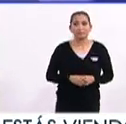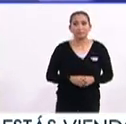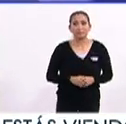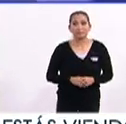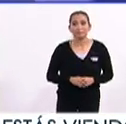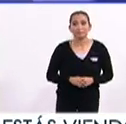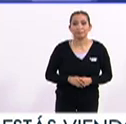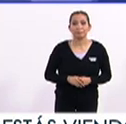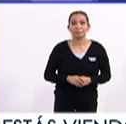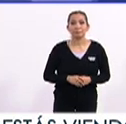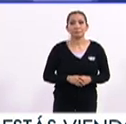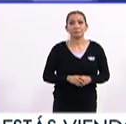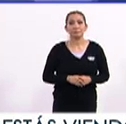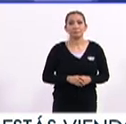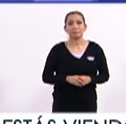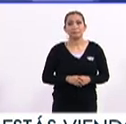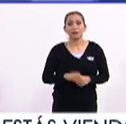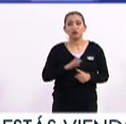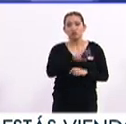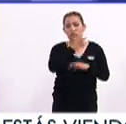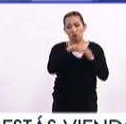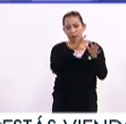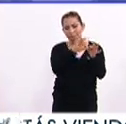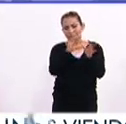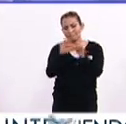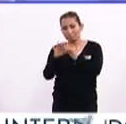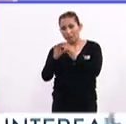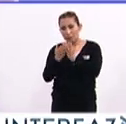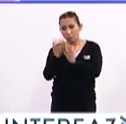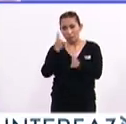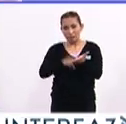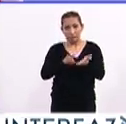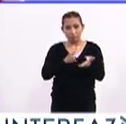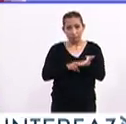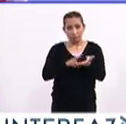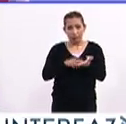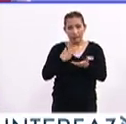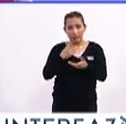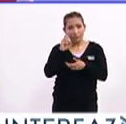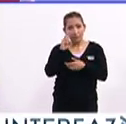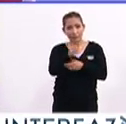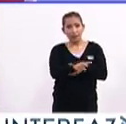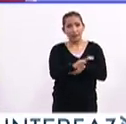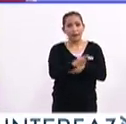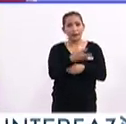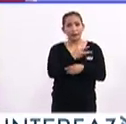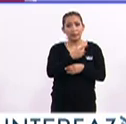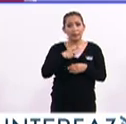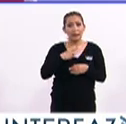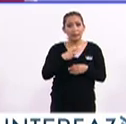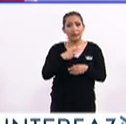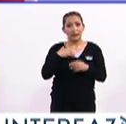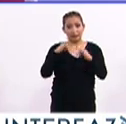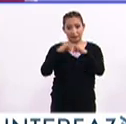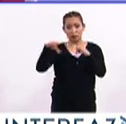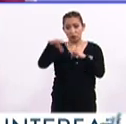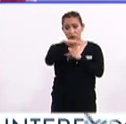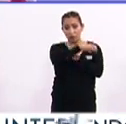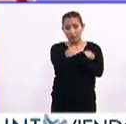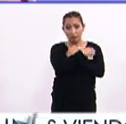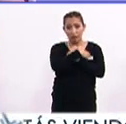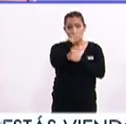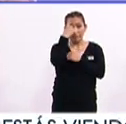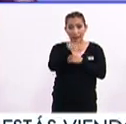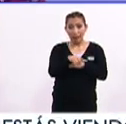que tomarlo en cuenta. Y toda esta descripción es muy valiosa a tomarse en cuenta de lo que tienen que hacer las instituciones educativas